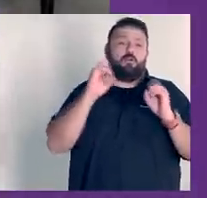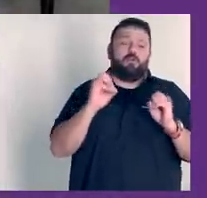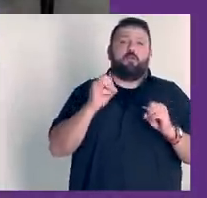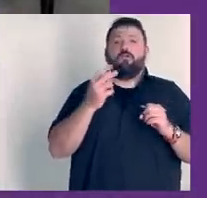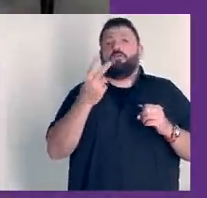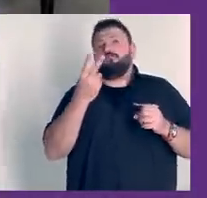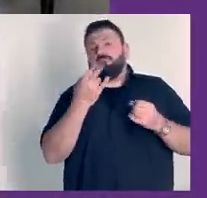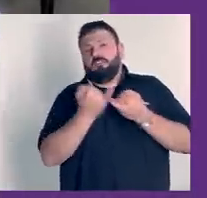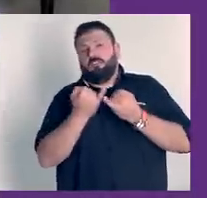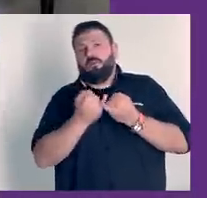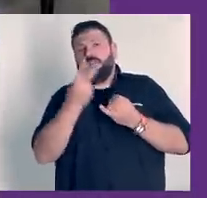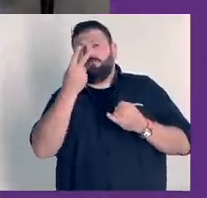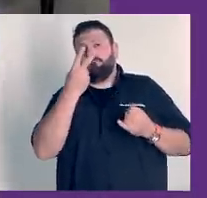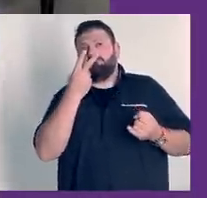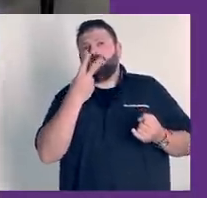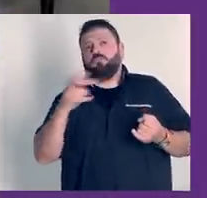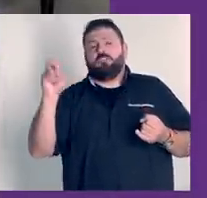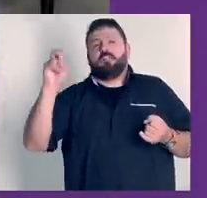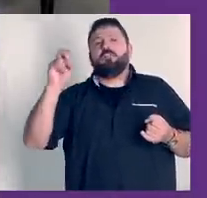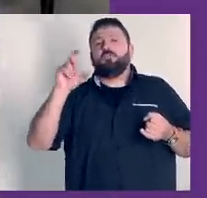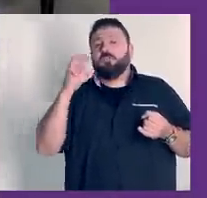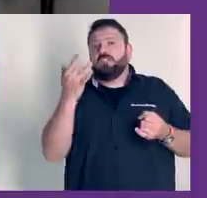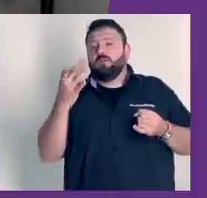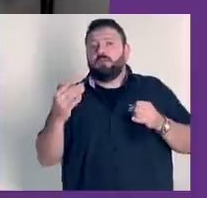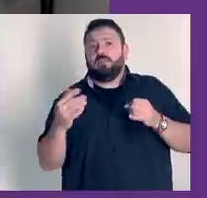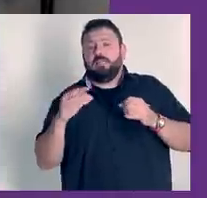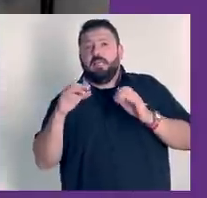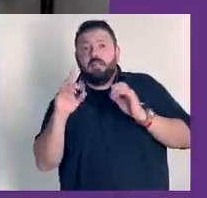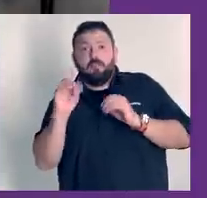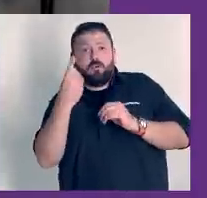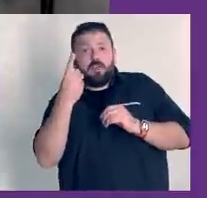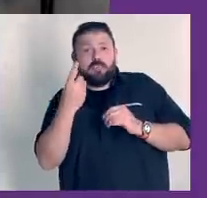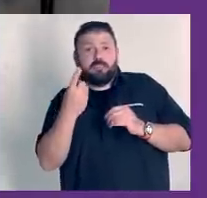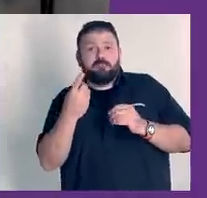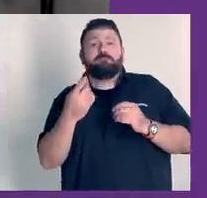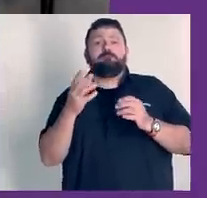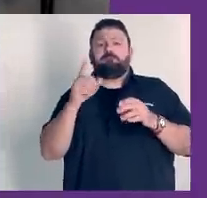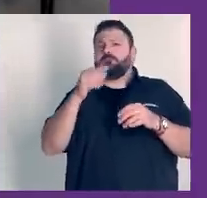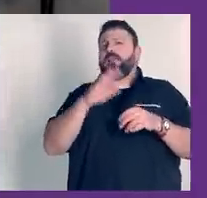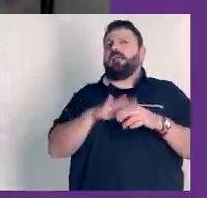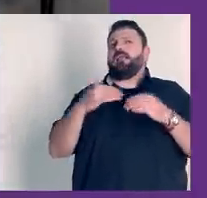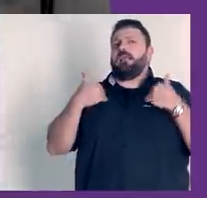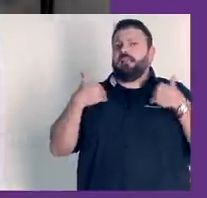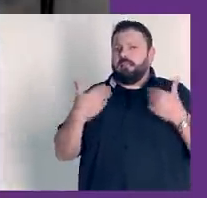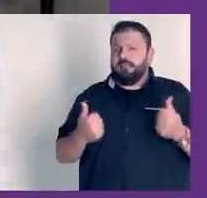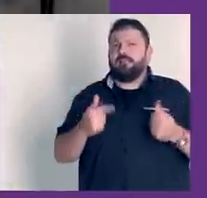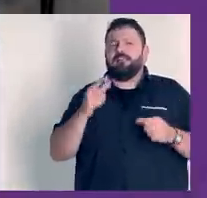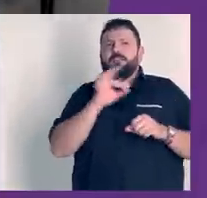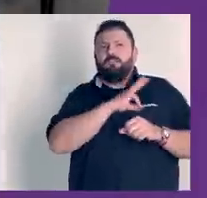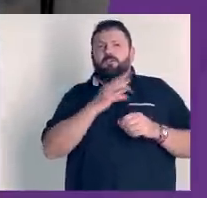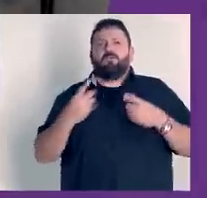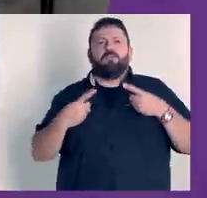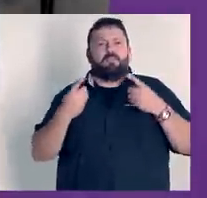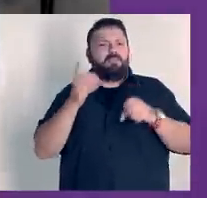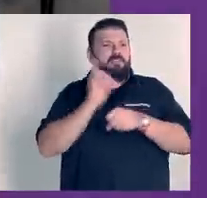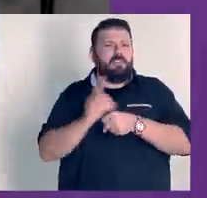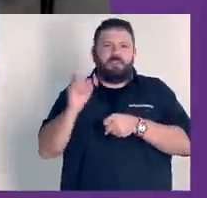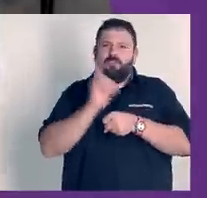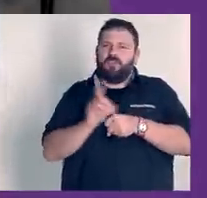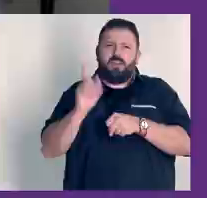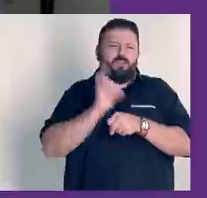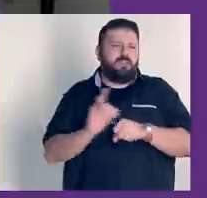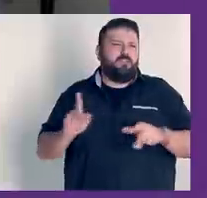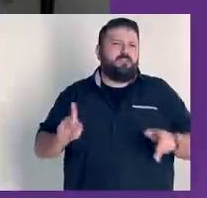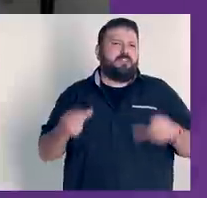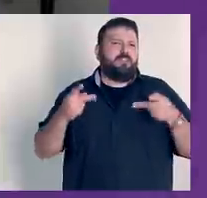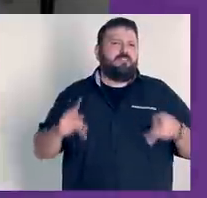$2,250. Entonces, yo cuando entendí eso dije, ok, todos los días voy a entregar 10 productos, llueve, trueno,